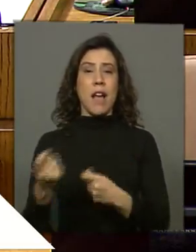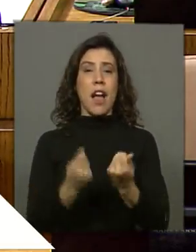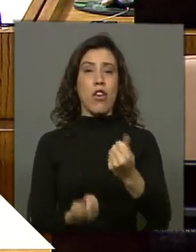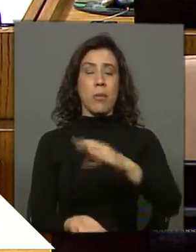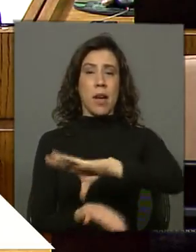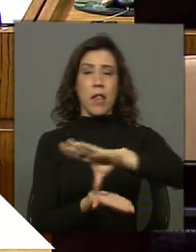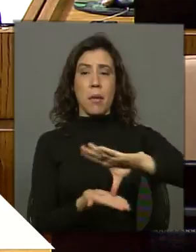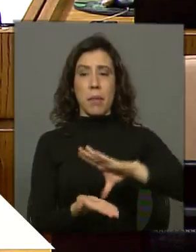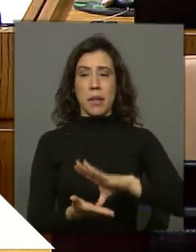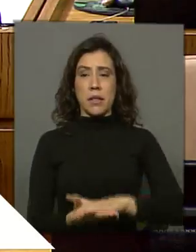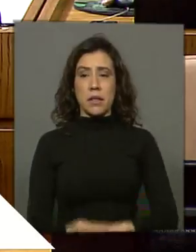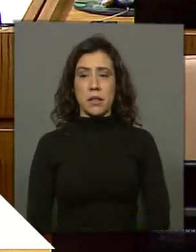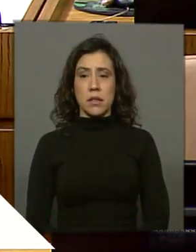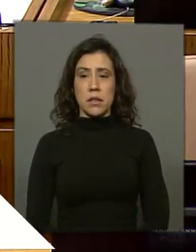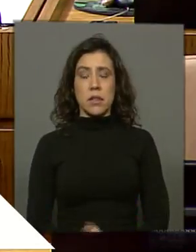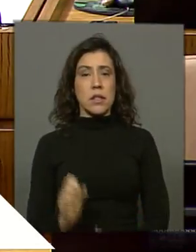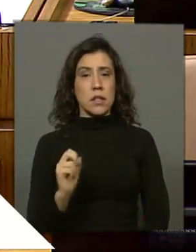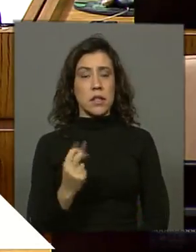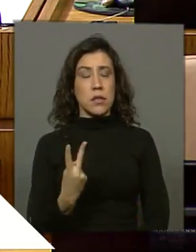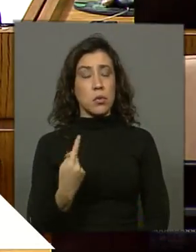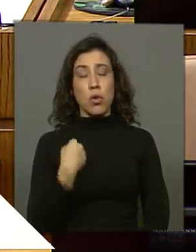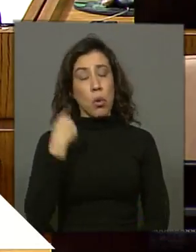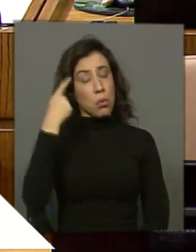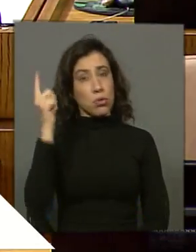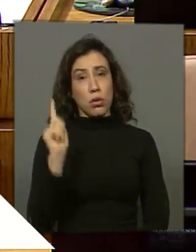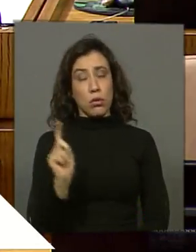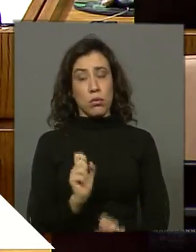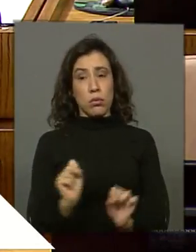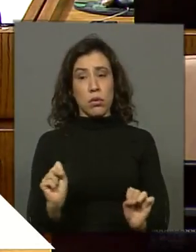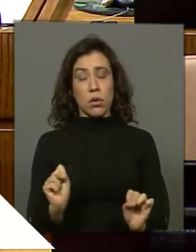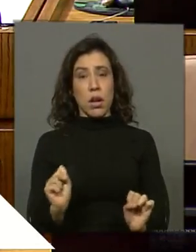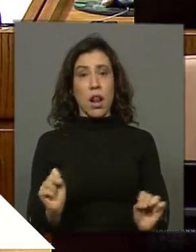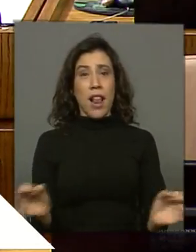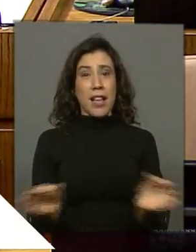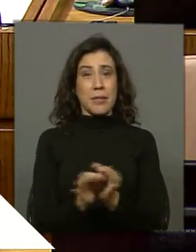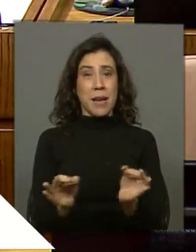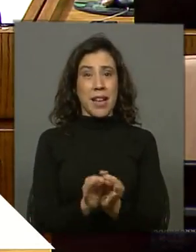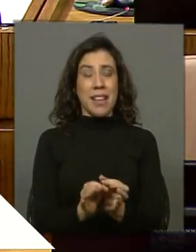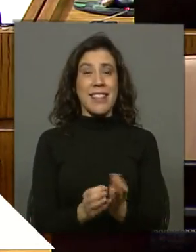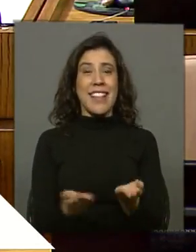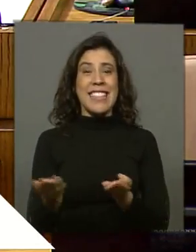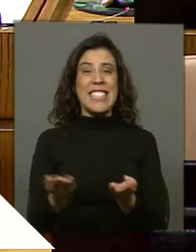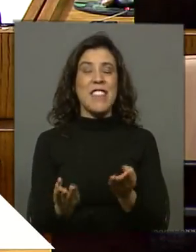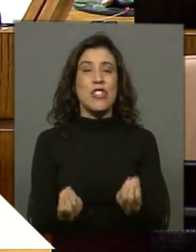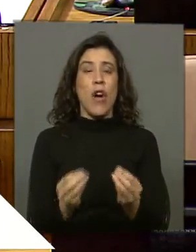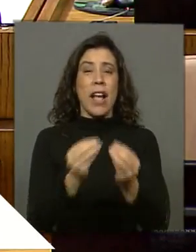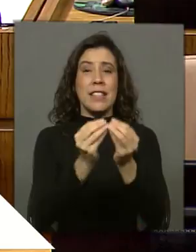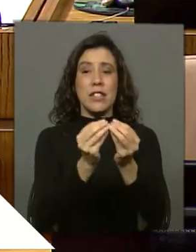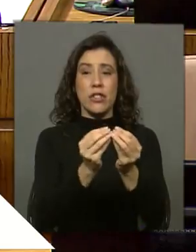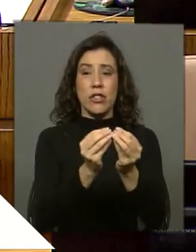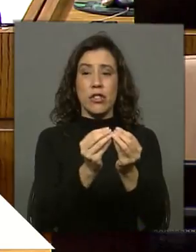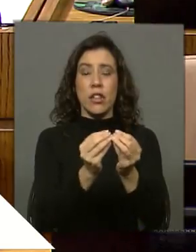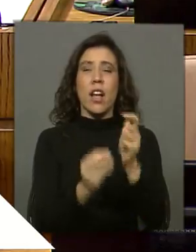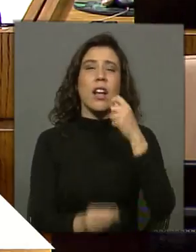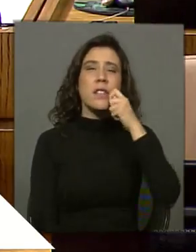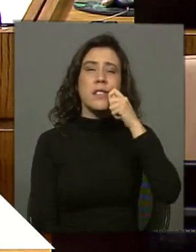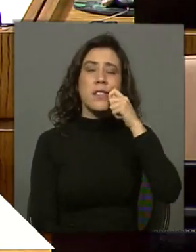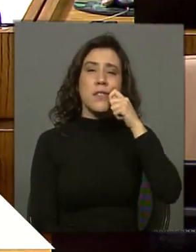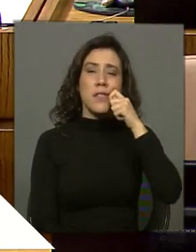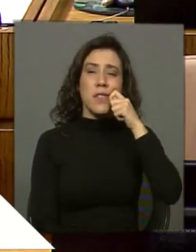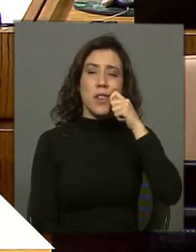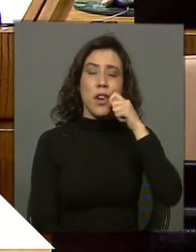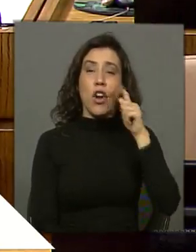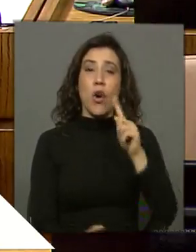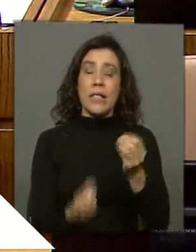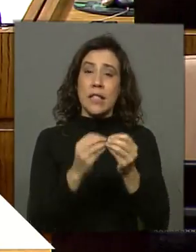países en segundo lugar no creo que la argumentación de que ese es un accesorio signifique primero no es